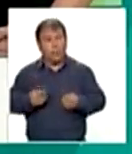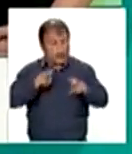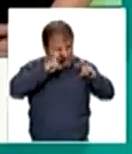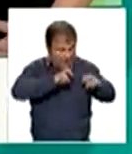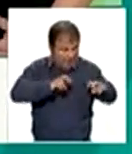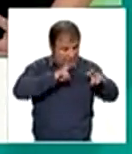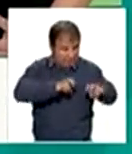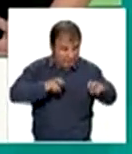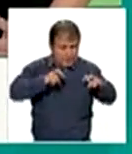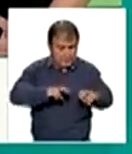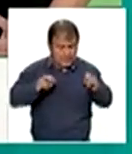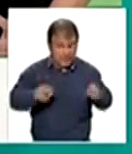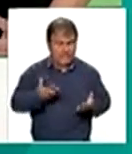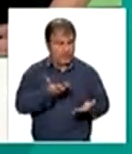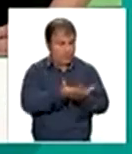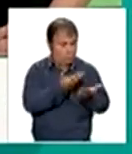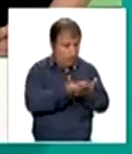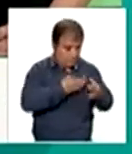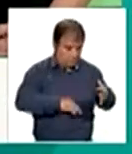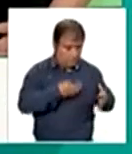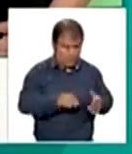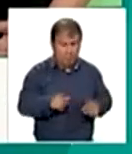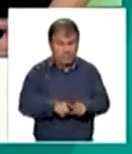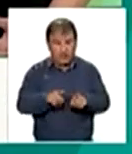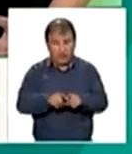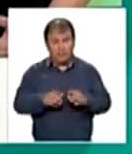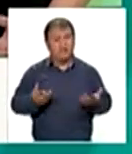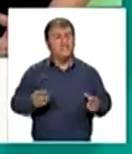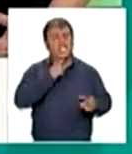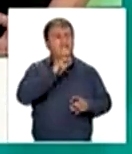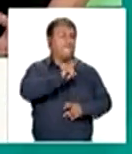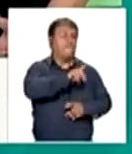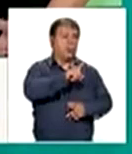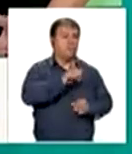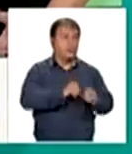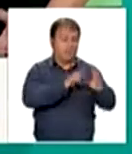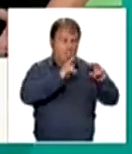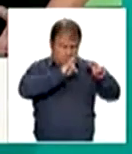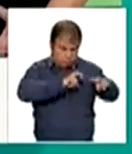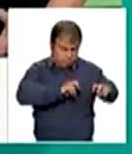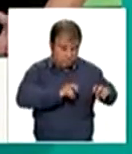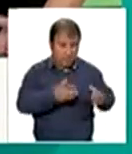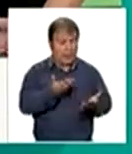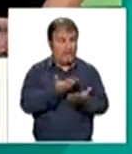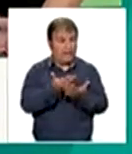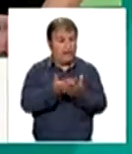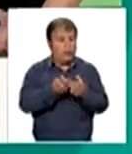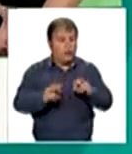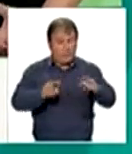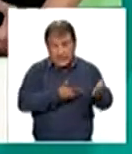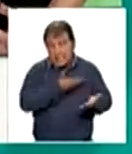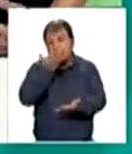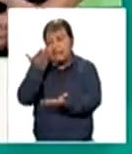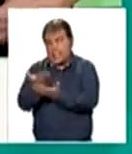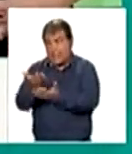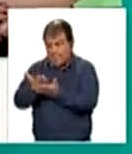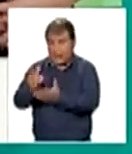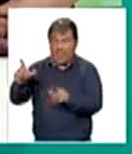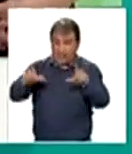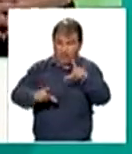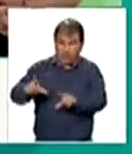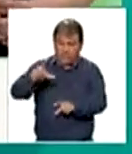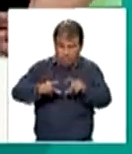analizar las muestras, ¿no? El estándar te habla de 21 días que la muestra llega al laboratorio, así es que